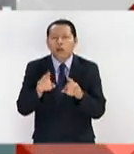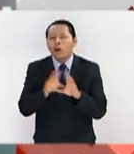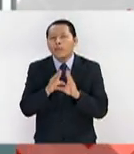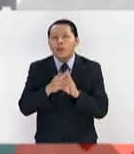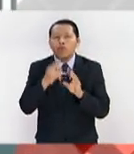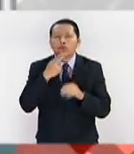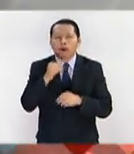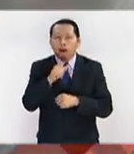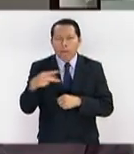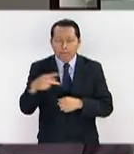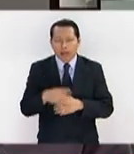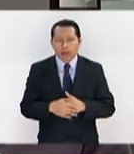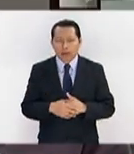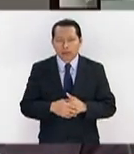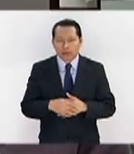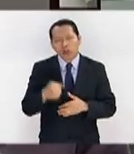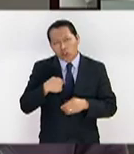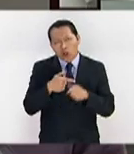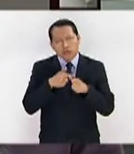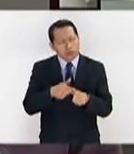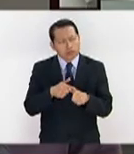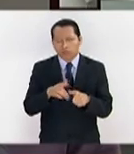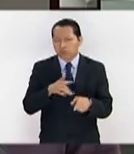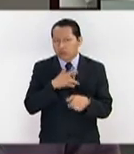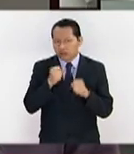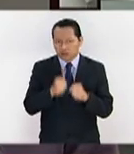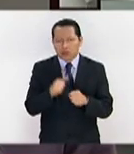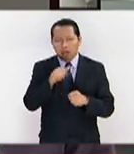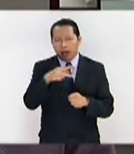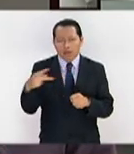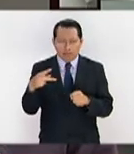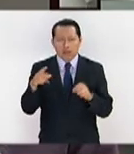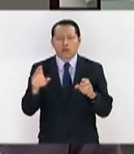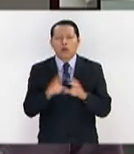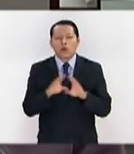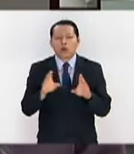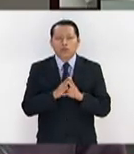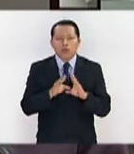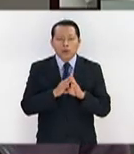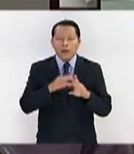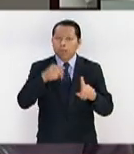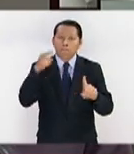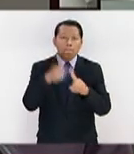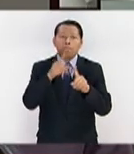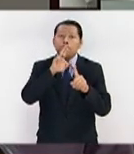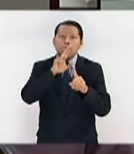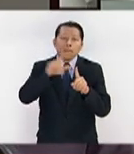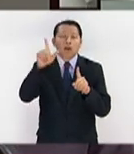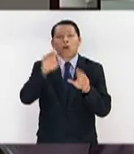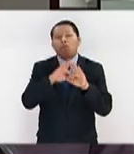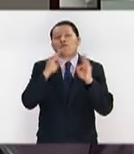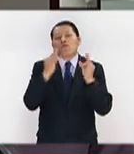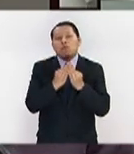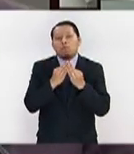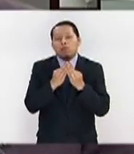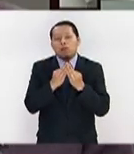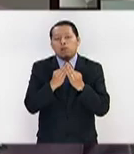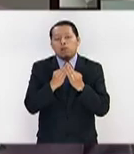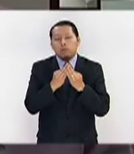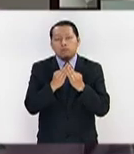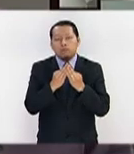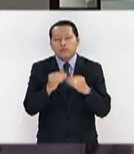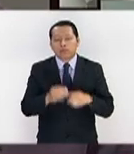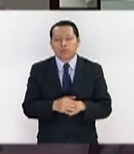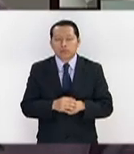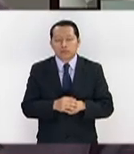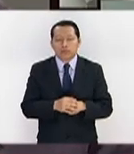de la aplicación. Yo sigo convencido de que la app es la mejor opción que tenemos. Aunque